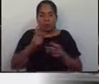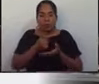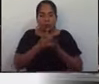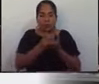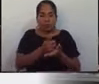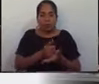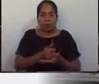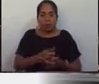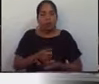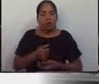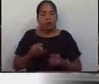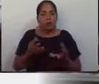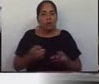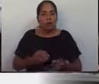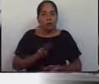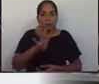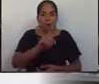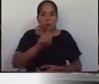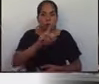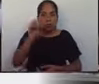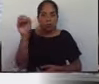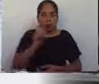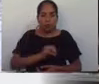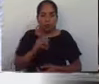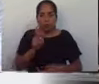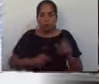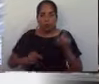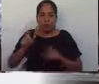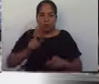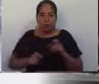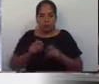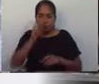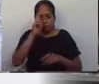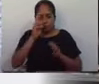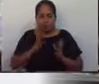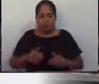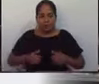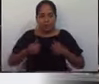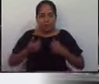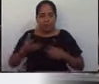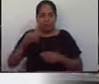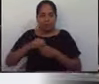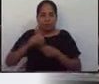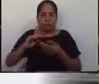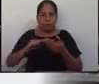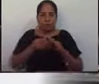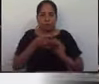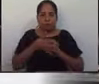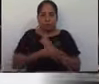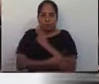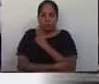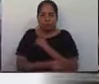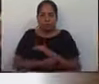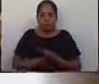del 41% de la población limeña que viven en dichos asentamientos humanos. Eso sería todo.